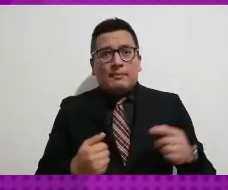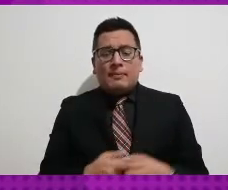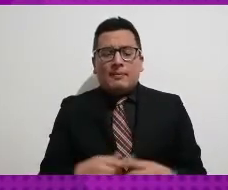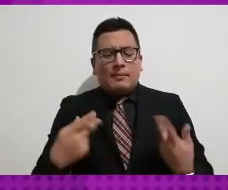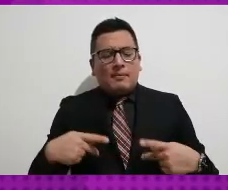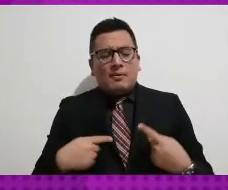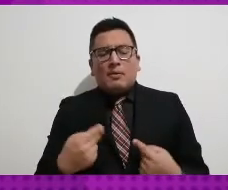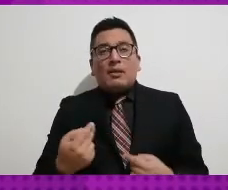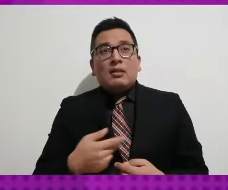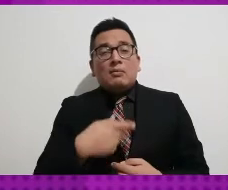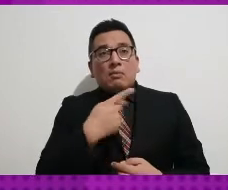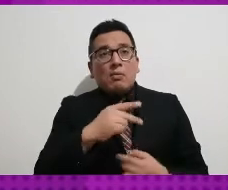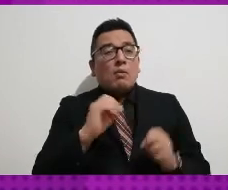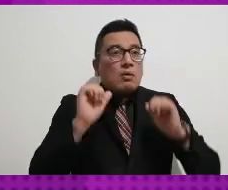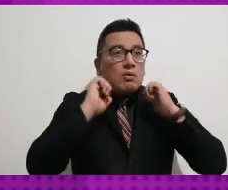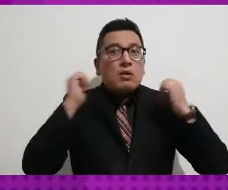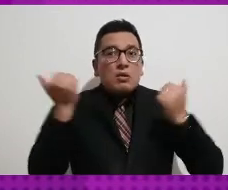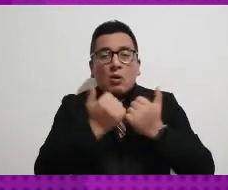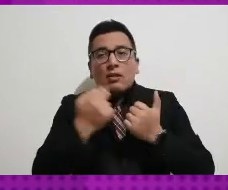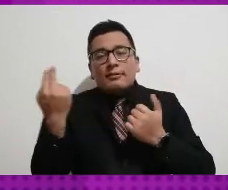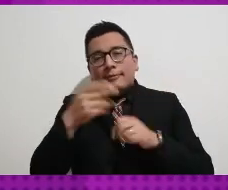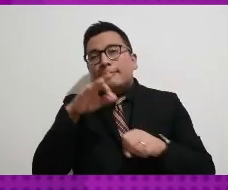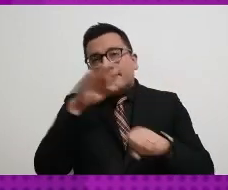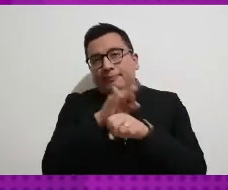se ve beneficiada con estos ejercicios.